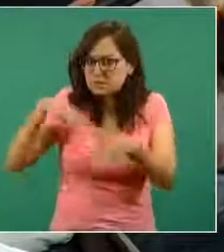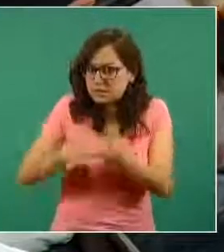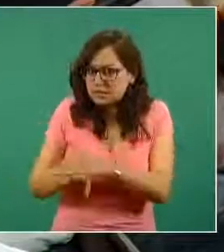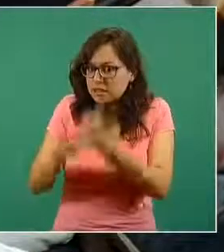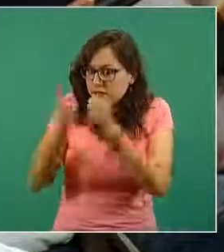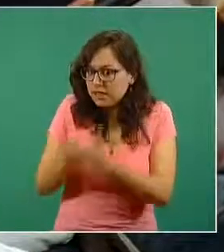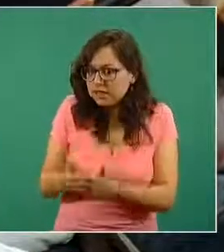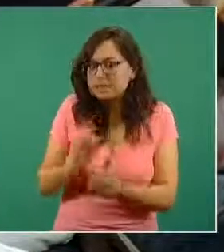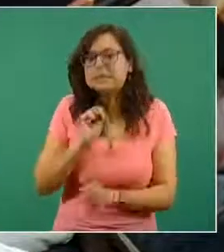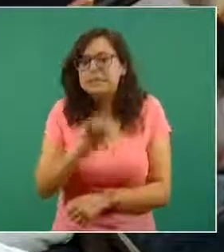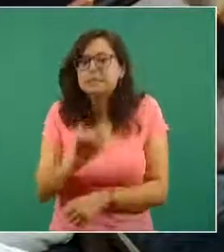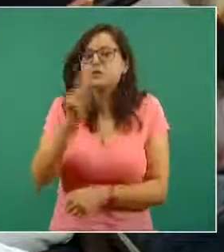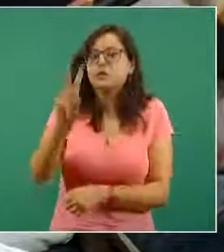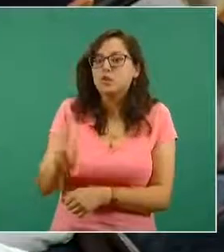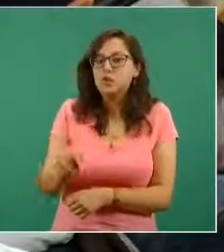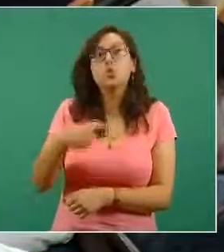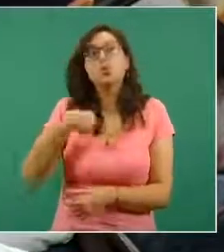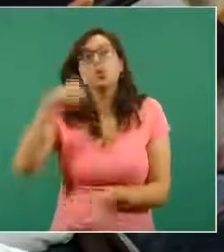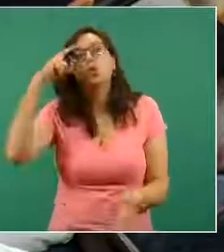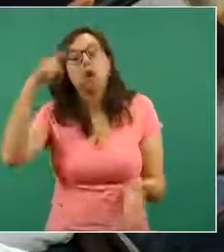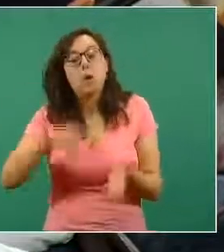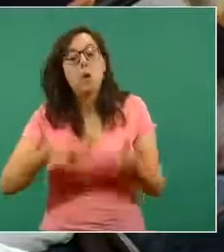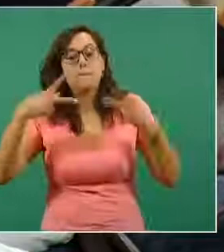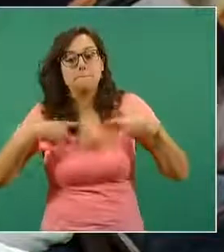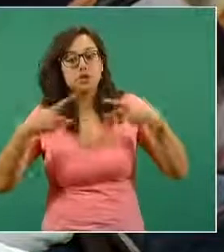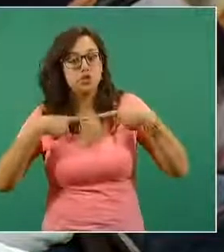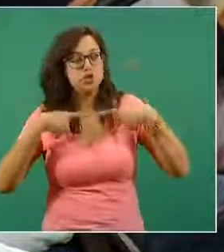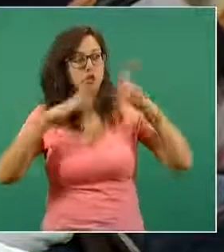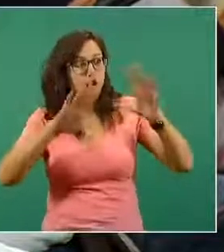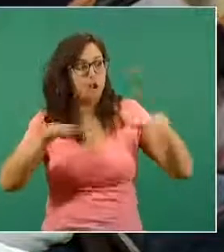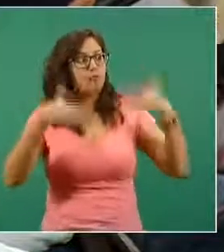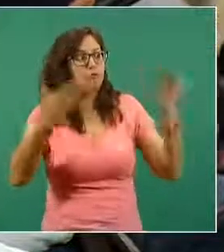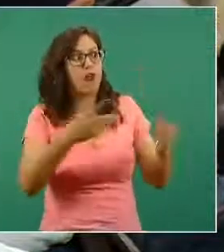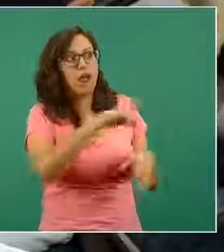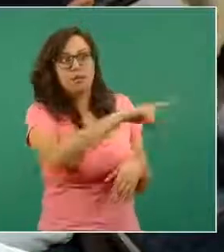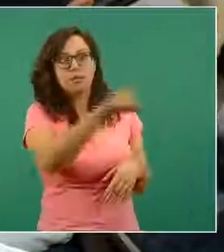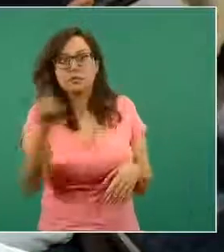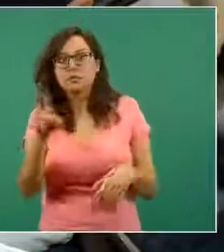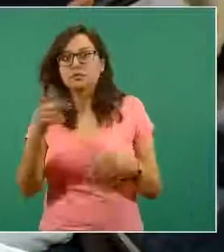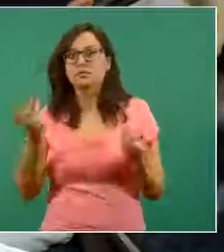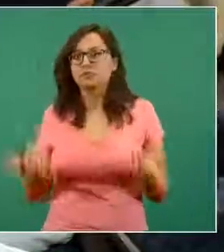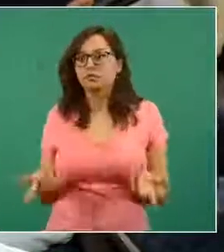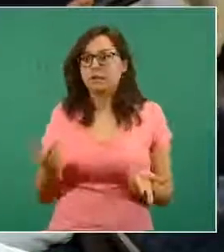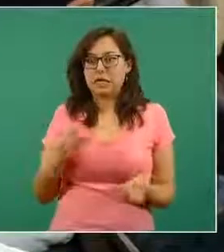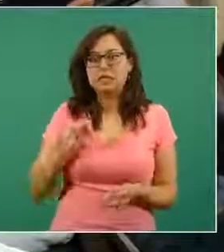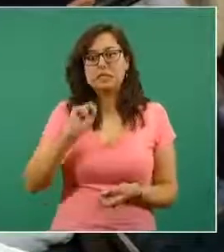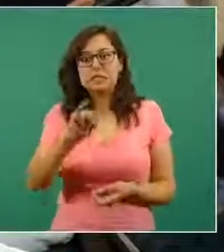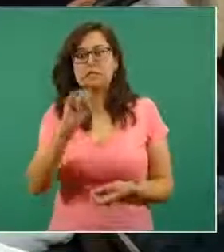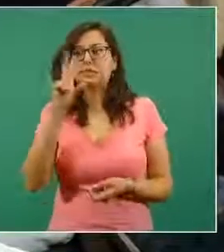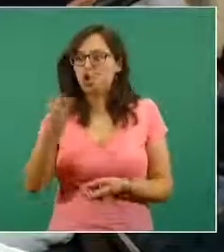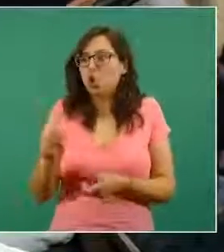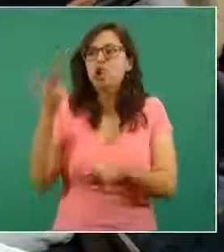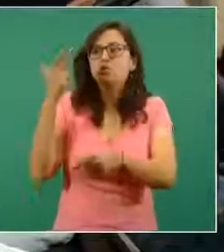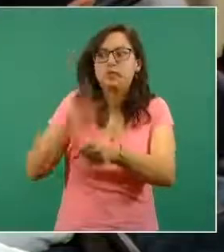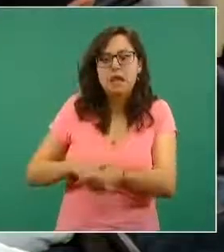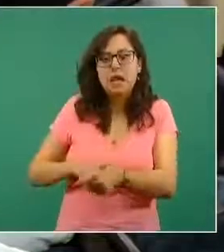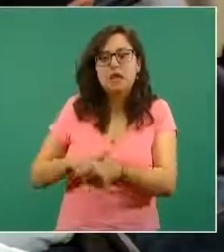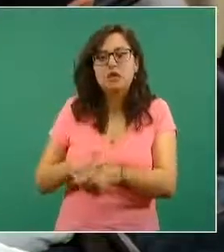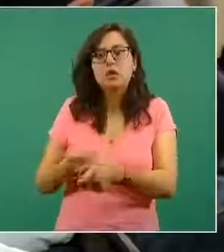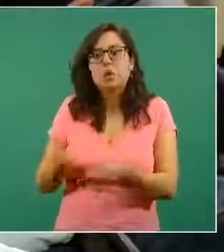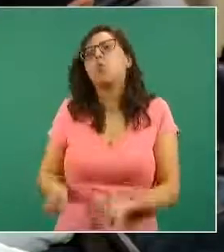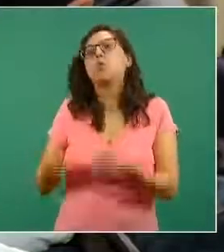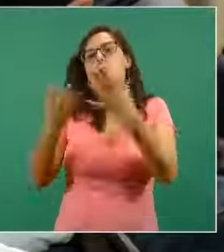Pero que yo creo que los ciudadanos merecen saber si el subsecretario estuvo hospitalizado, cuántos días estuvo